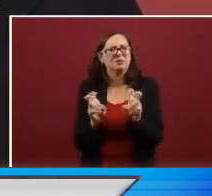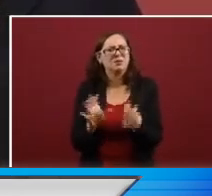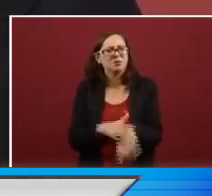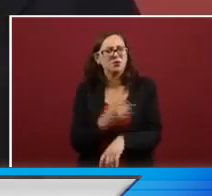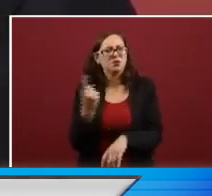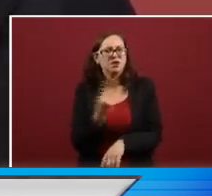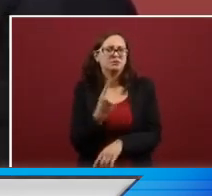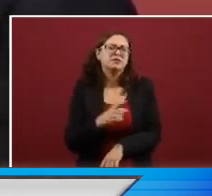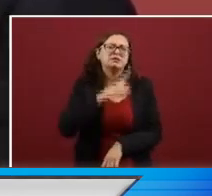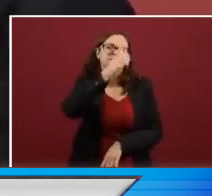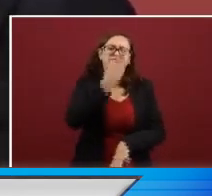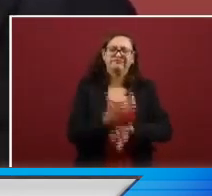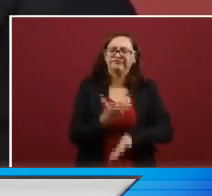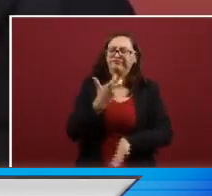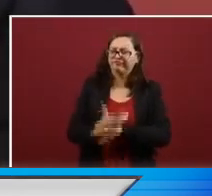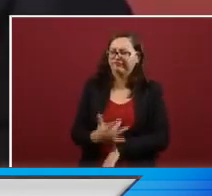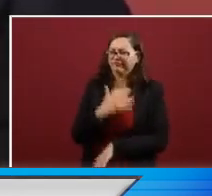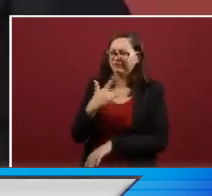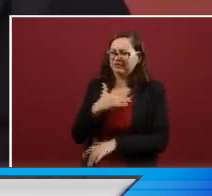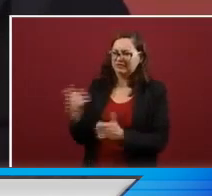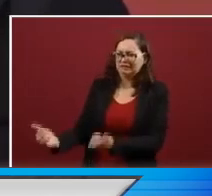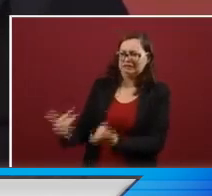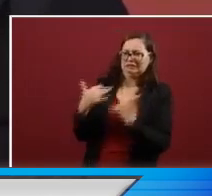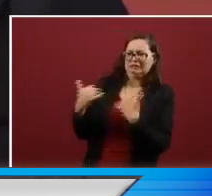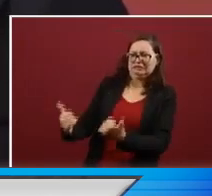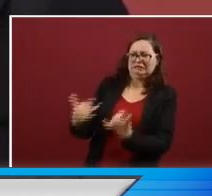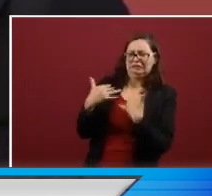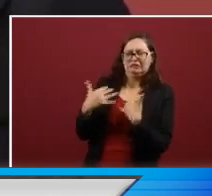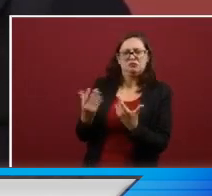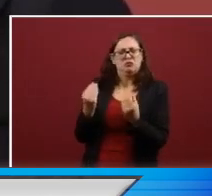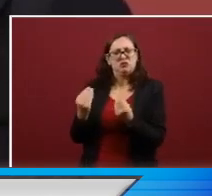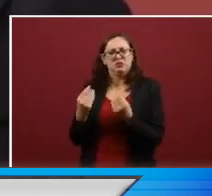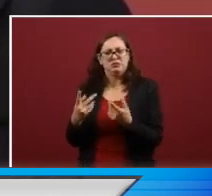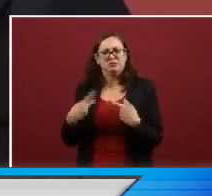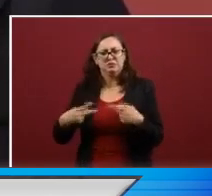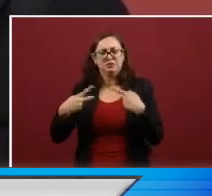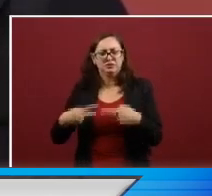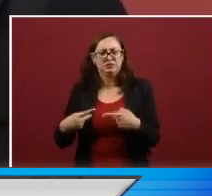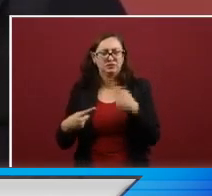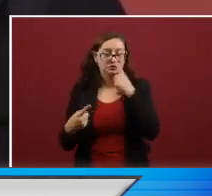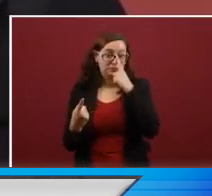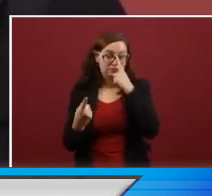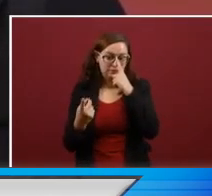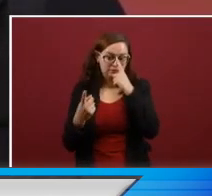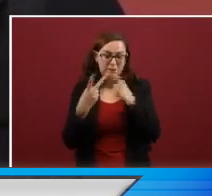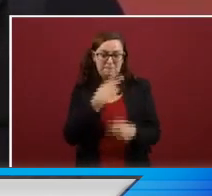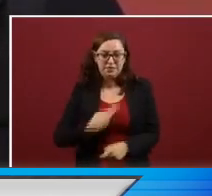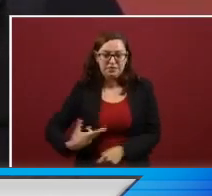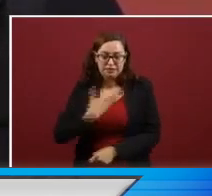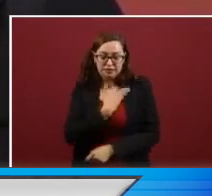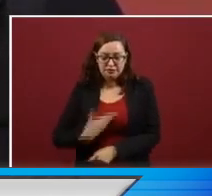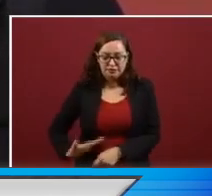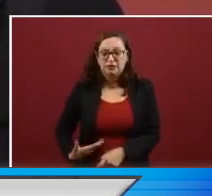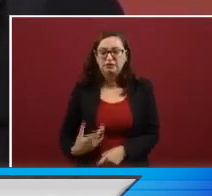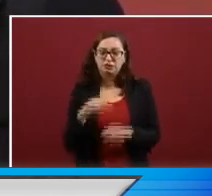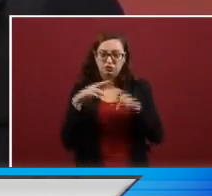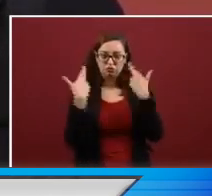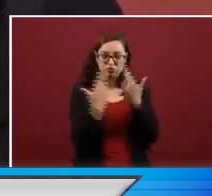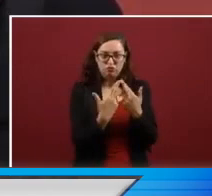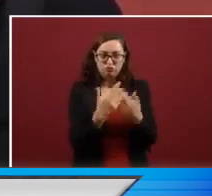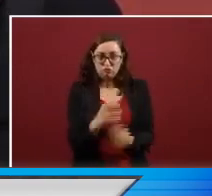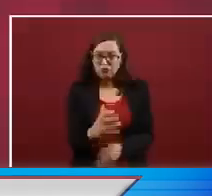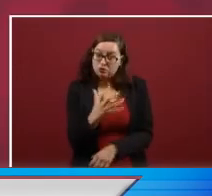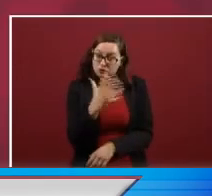ante el tema migratorio. La negociación se centró en separarlas nuevamente. Lo que detonó este problema fue el número de migrantes ilegales desde México